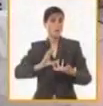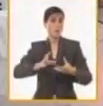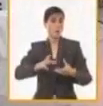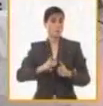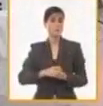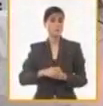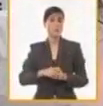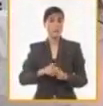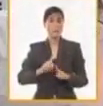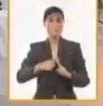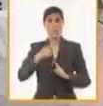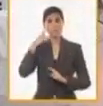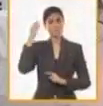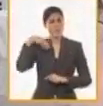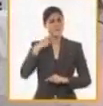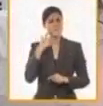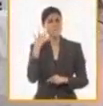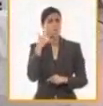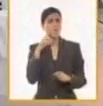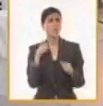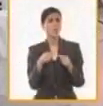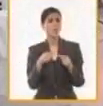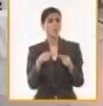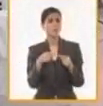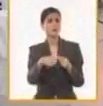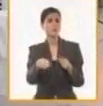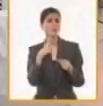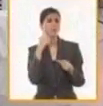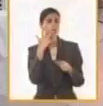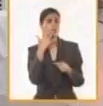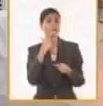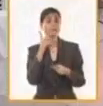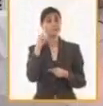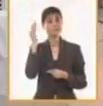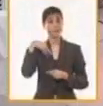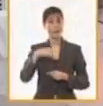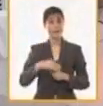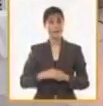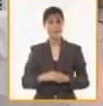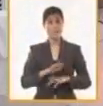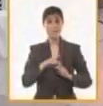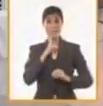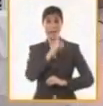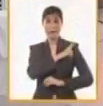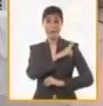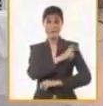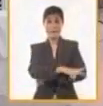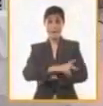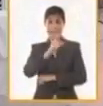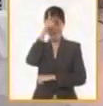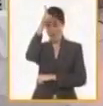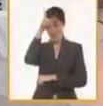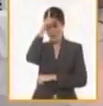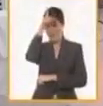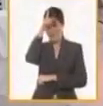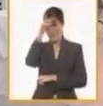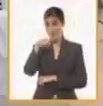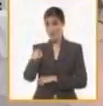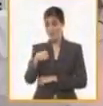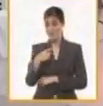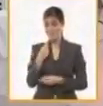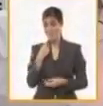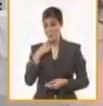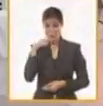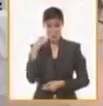enemigo, porque ahora uno dice, bueno, en el propio ejemplo de Alemania, ¿qué motivo tiene Alemania para pensar que Rusia los va? Si al